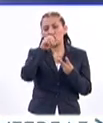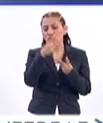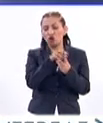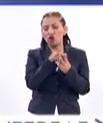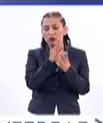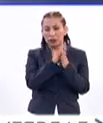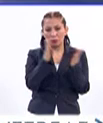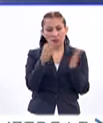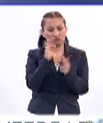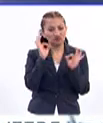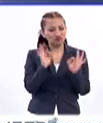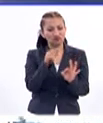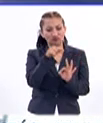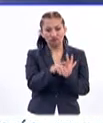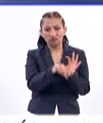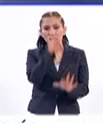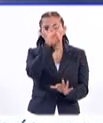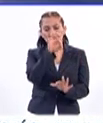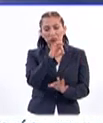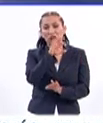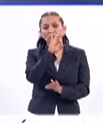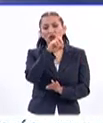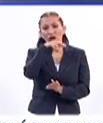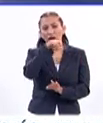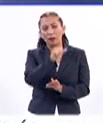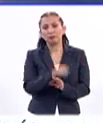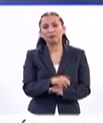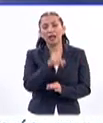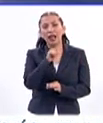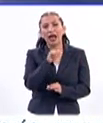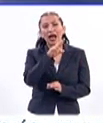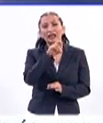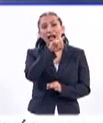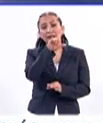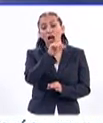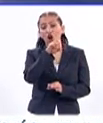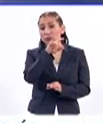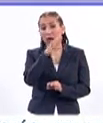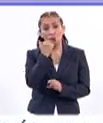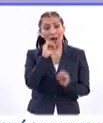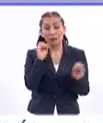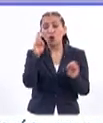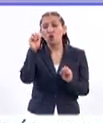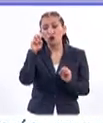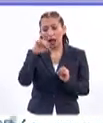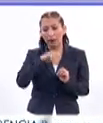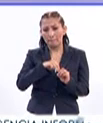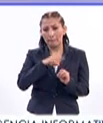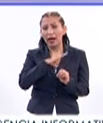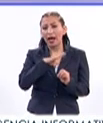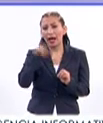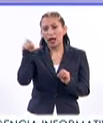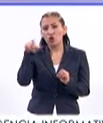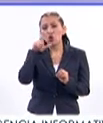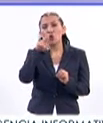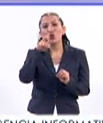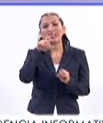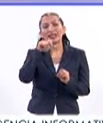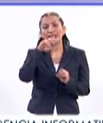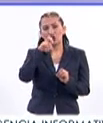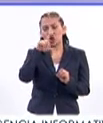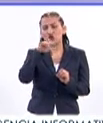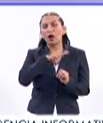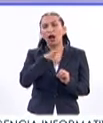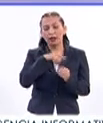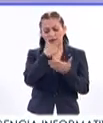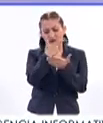los dos de Vasconcelos. Y eso se encuentra en el Fondo de Cultura Económica. La raza cósmica no, pero seguro en la UNAM la encuentran. Perfecto. El Ulises criollo, ahí Seguro.